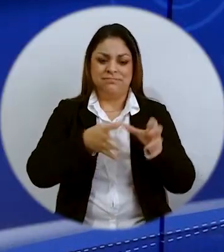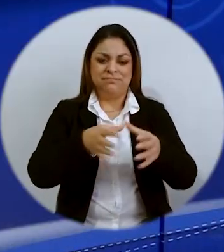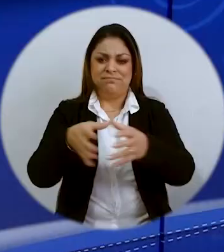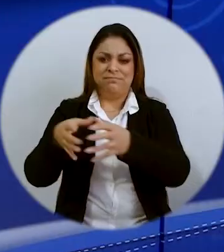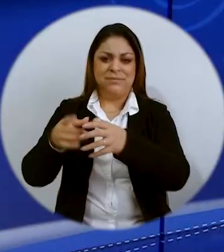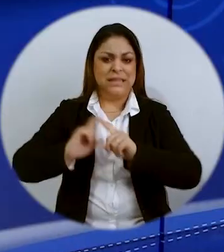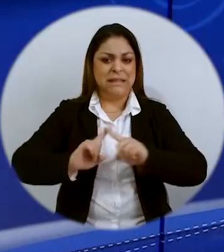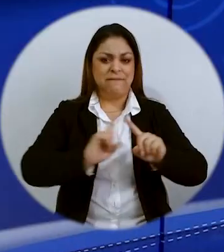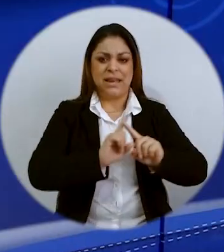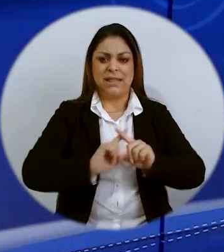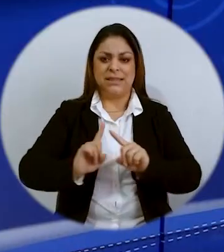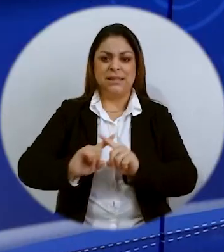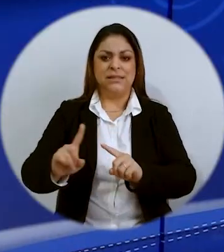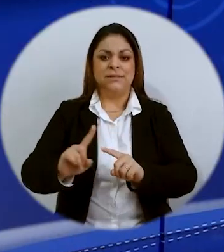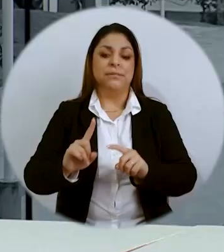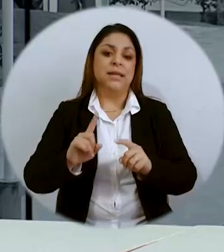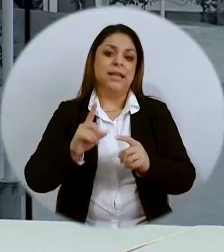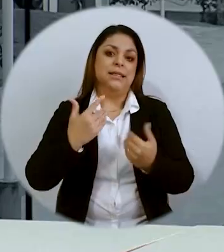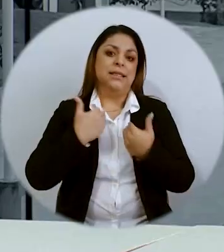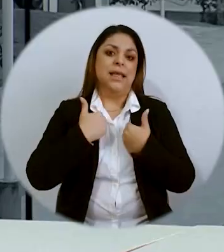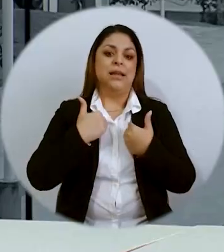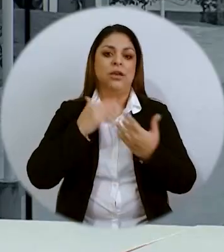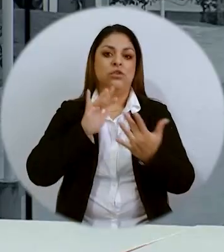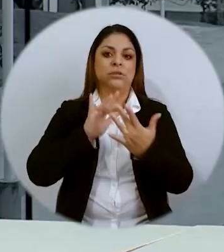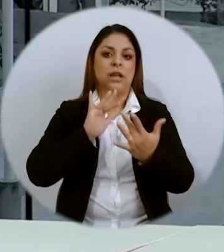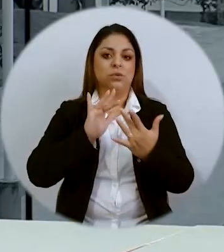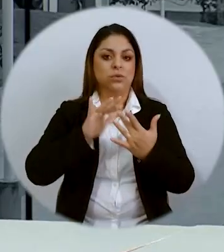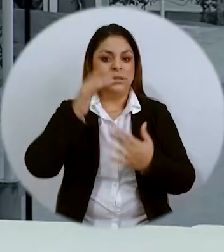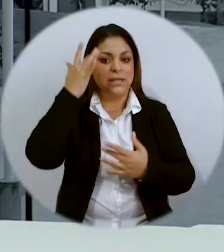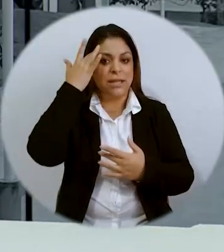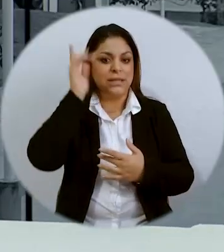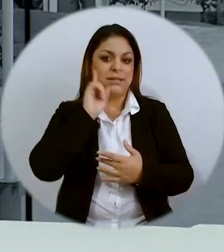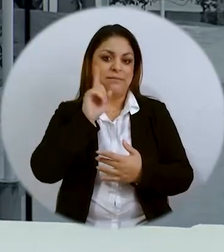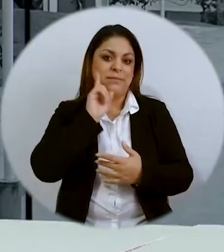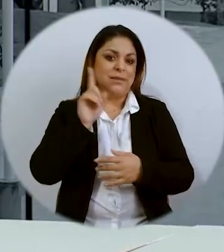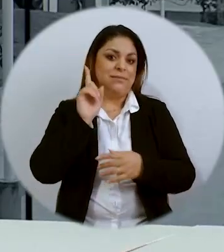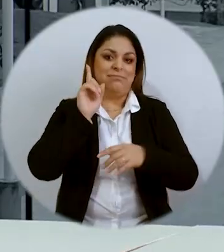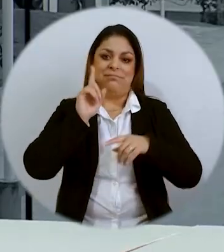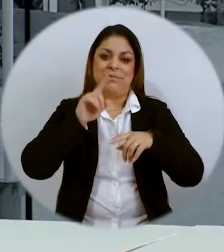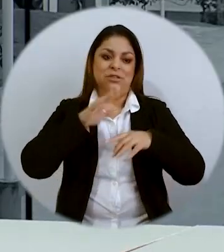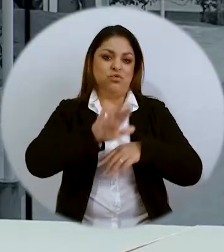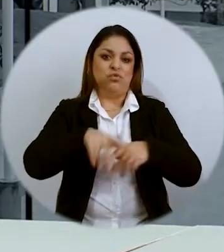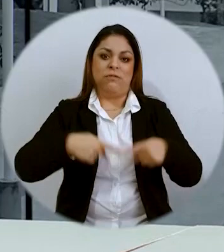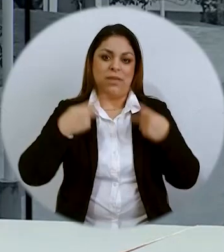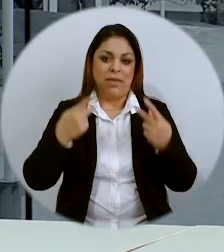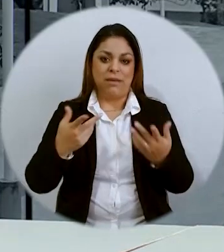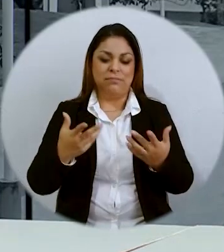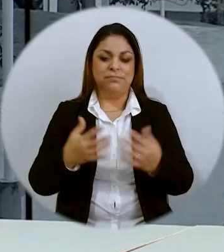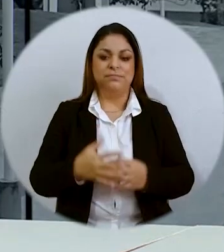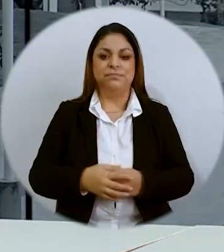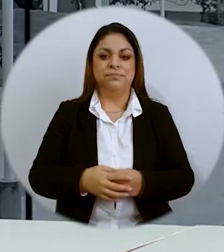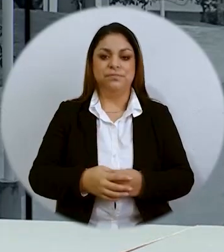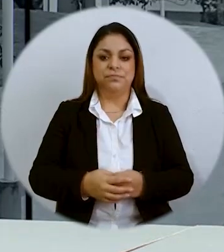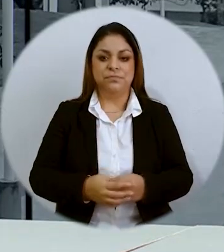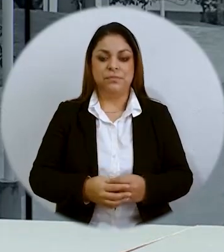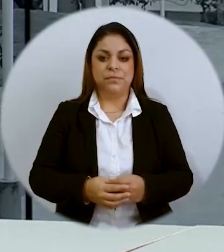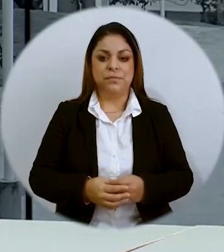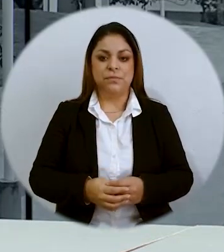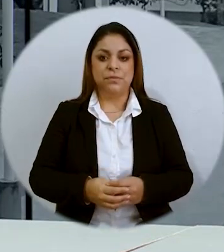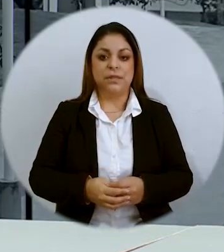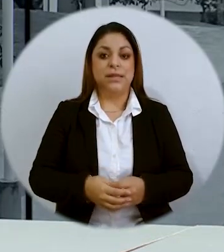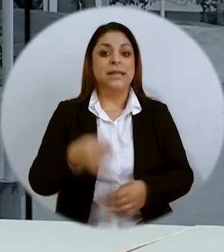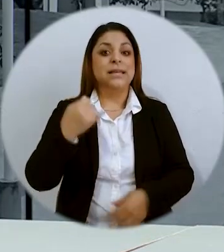un encuentro con, sobre todo, la inteligencia artificial en distintos momentos de su vida, está ese reto.